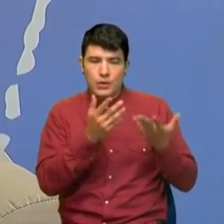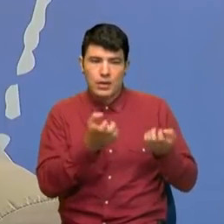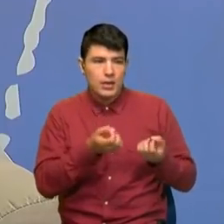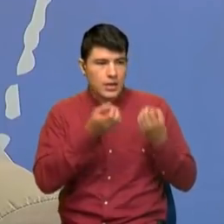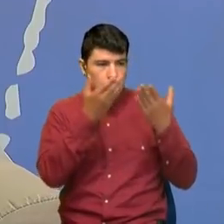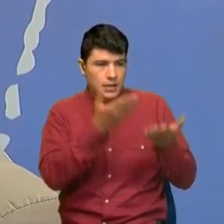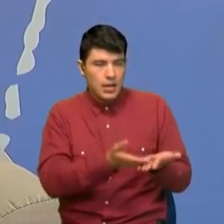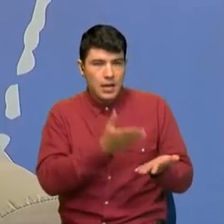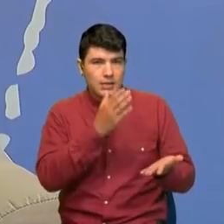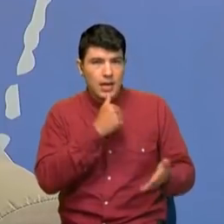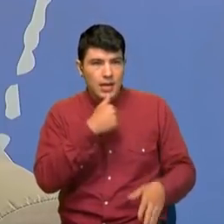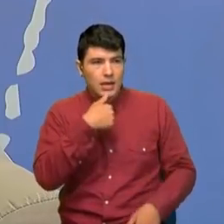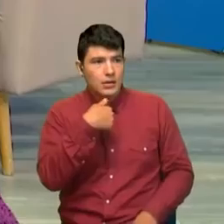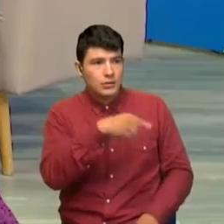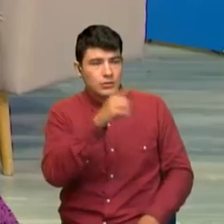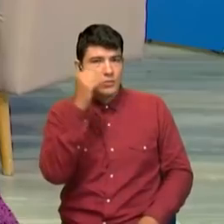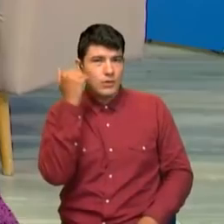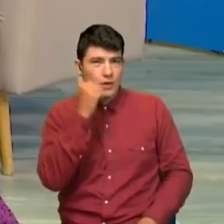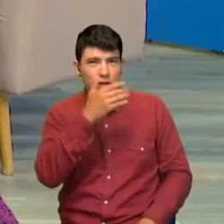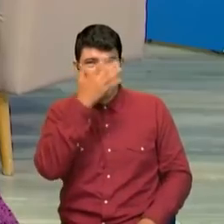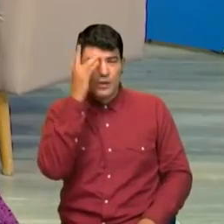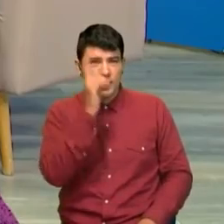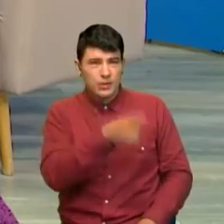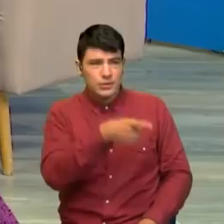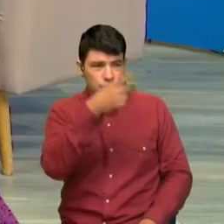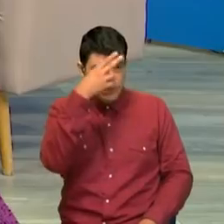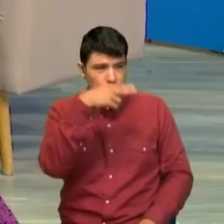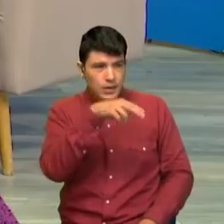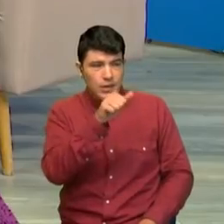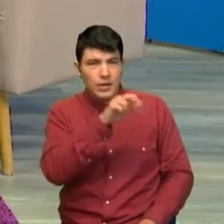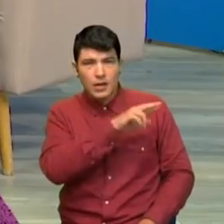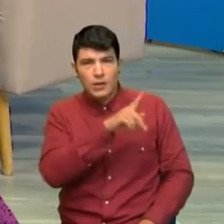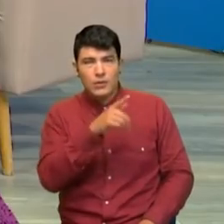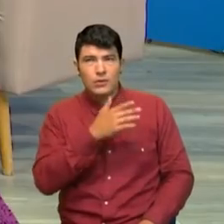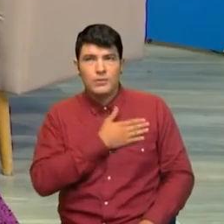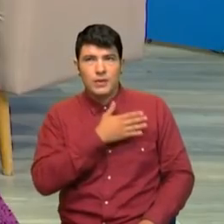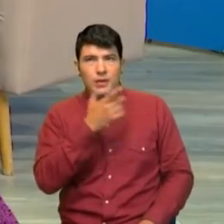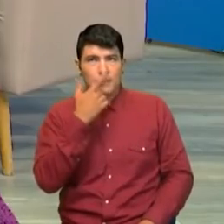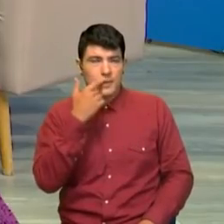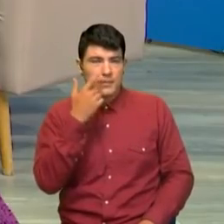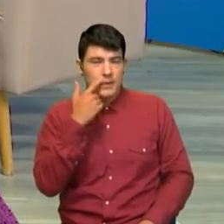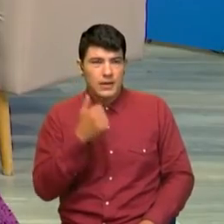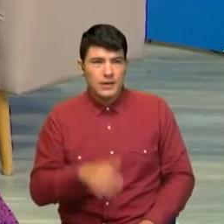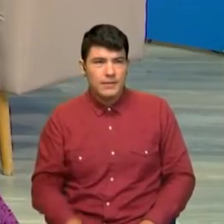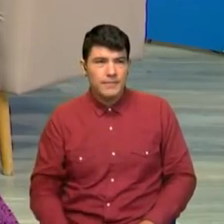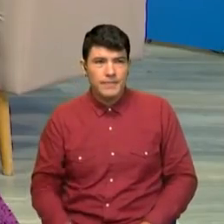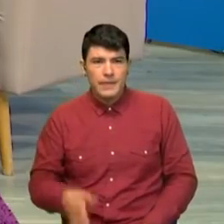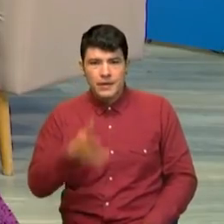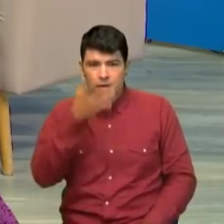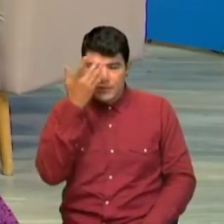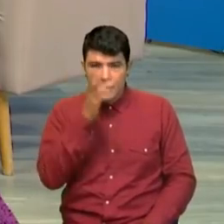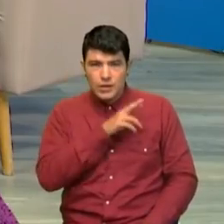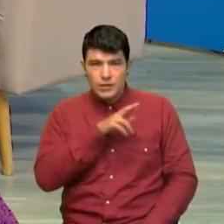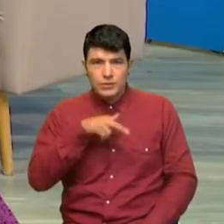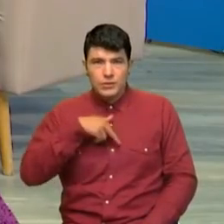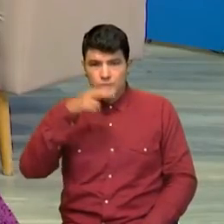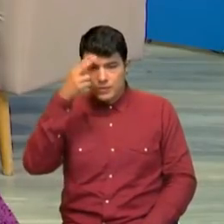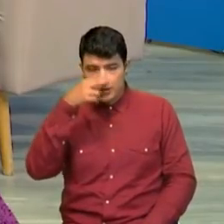ella no quiere darle nada a ella, simplemente porque es hija de mi papá. Porque somos hijos de ella los